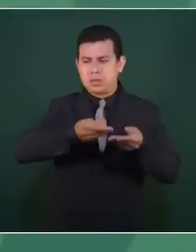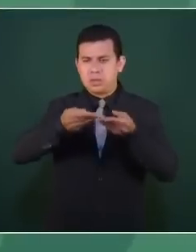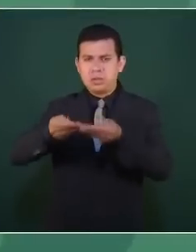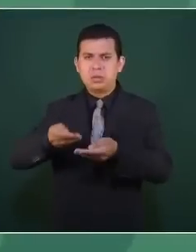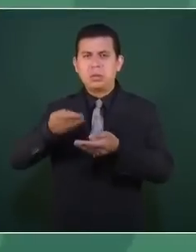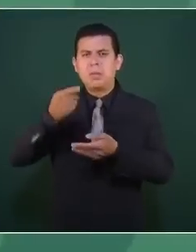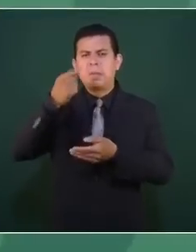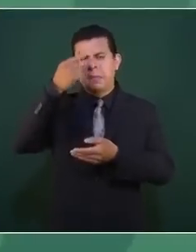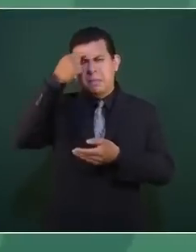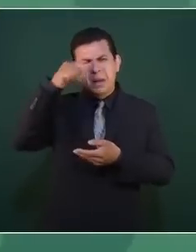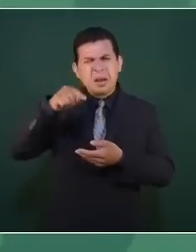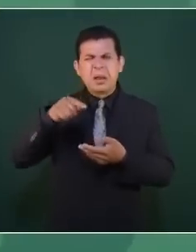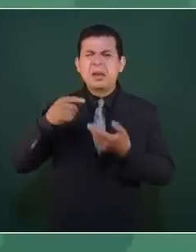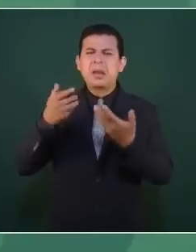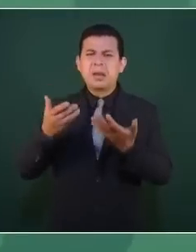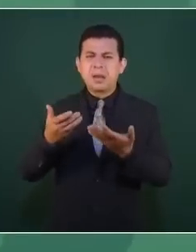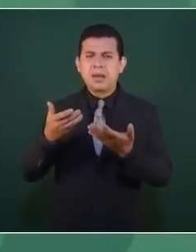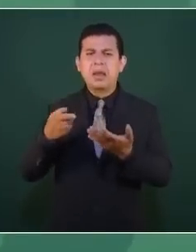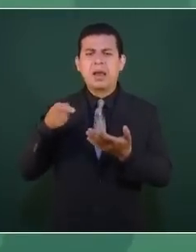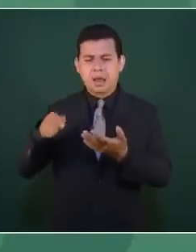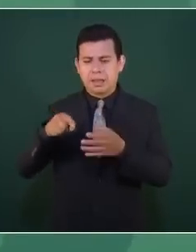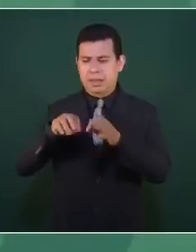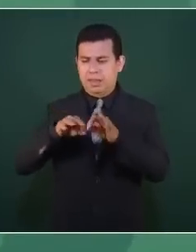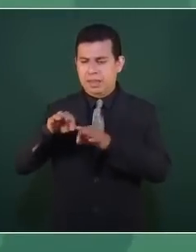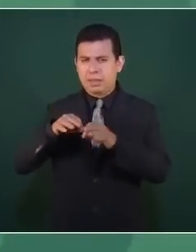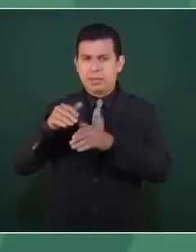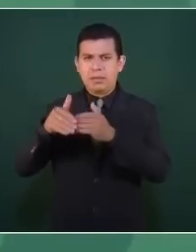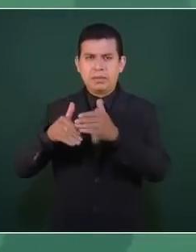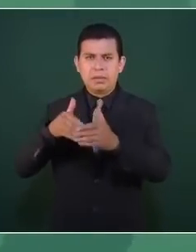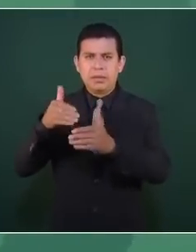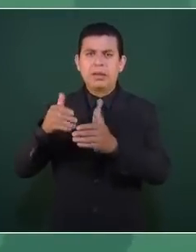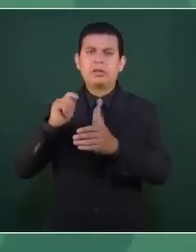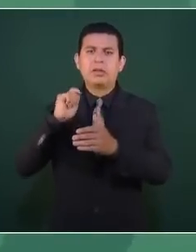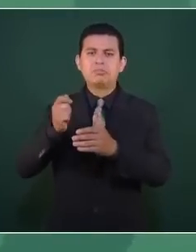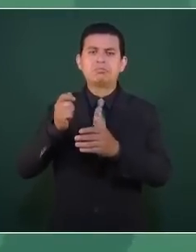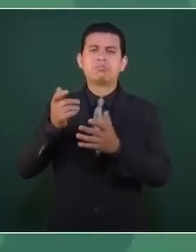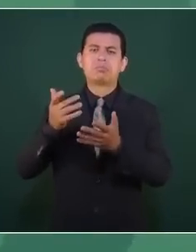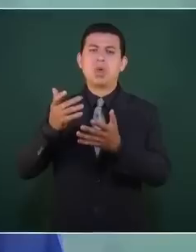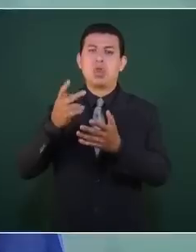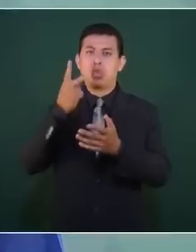para instalarse. Y ya hay dos grandes empresas